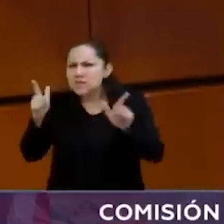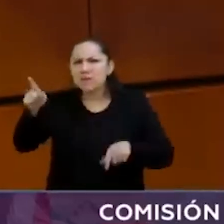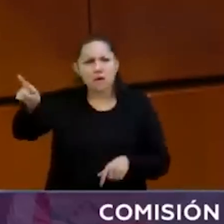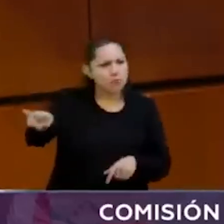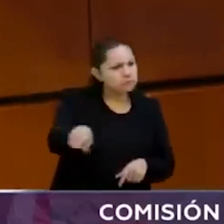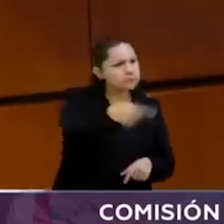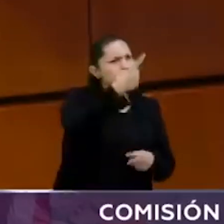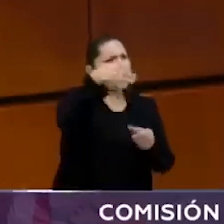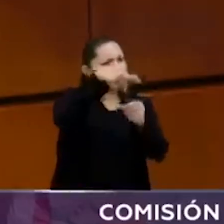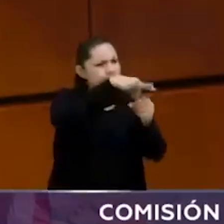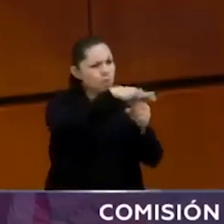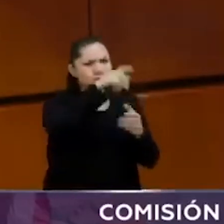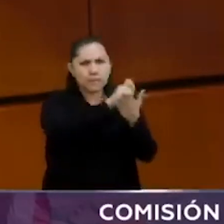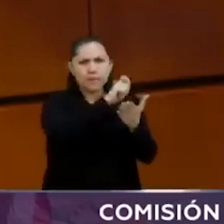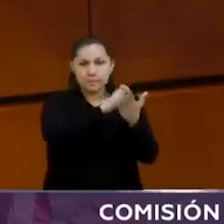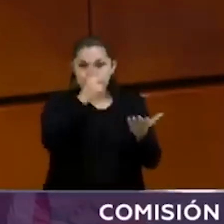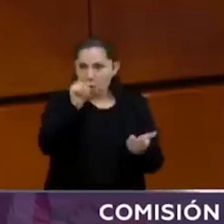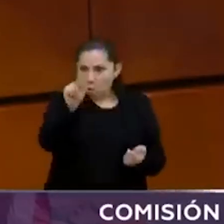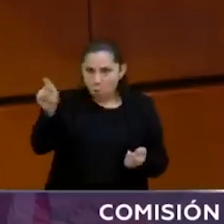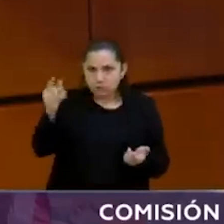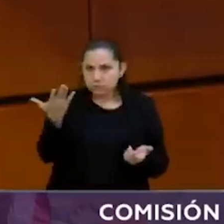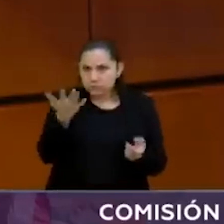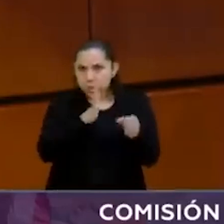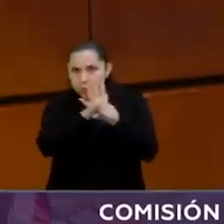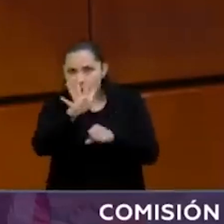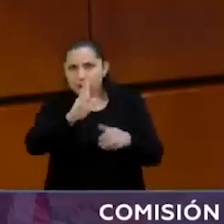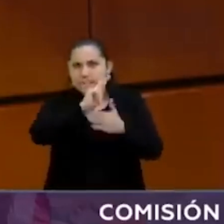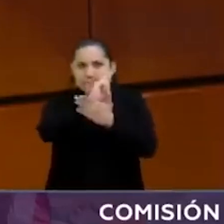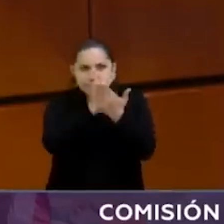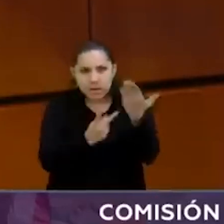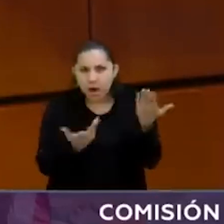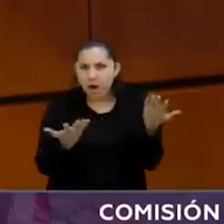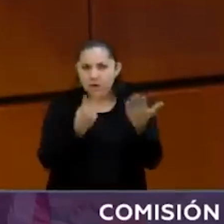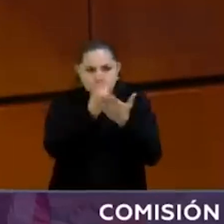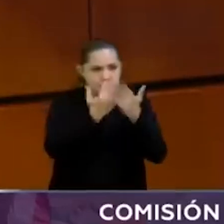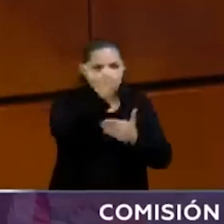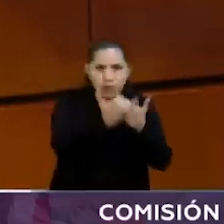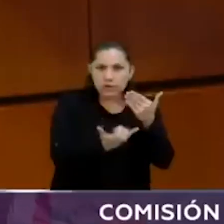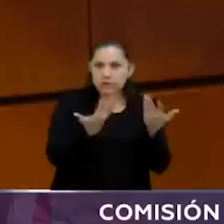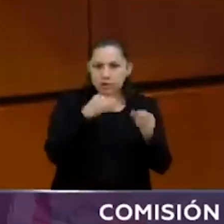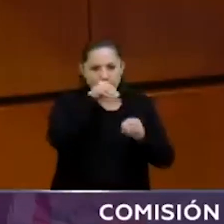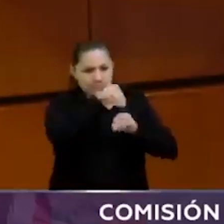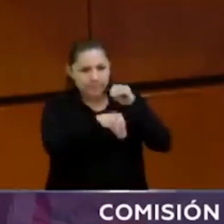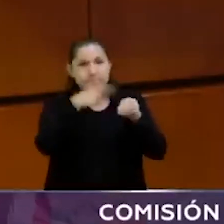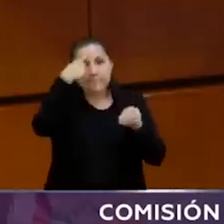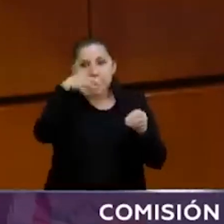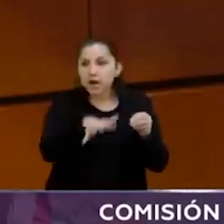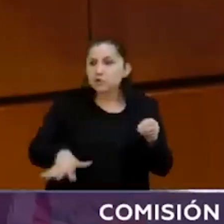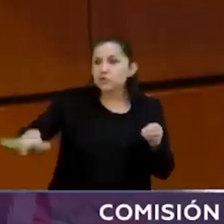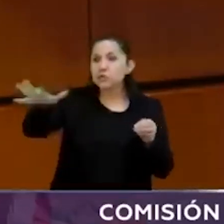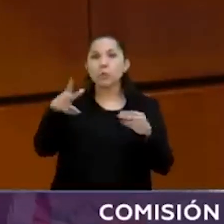detuvieron a periodistas en la gira presidencial por Sinaloa retó a golpes a Fernández Noroña por confrontar a senadoras del